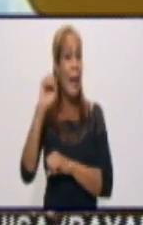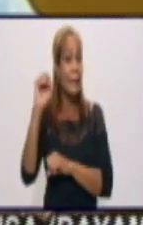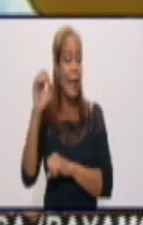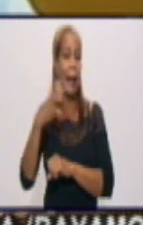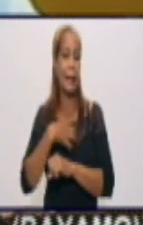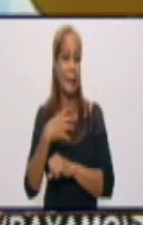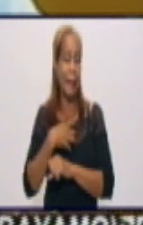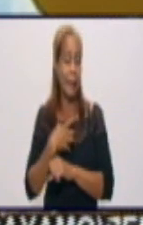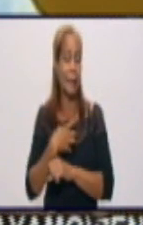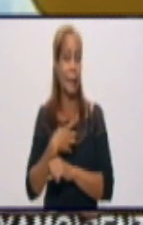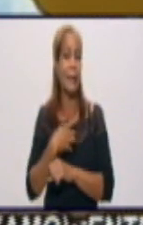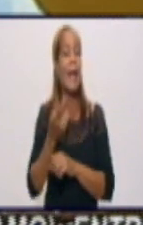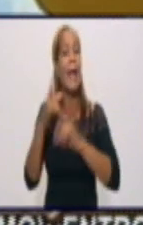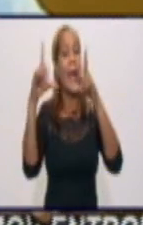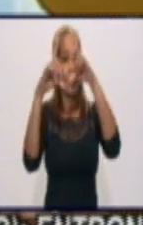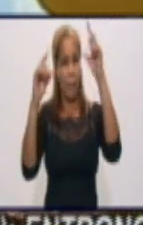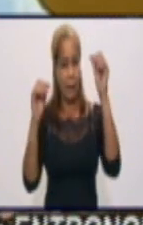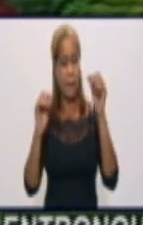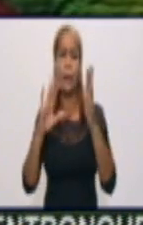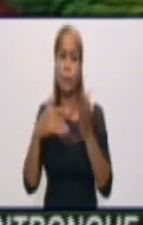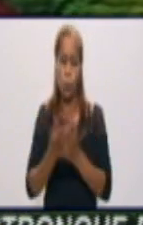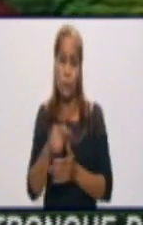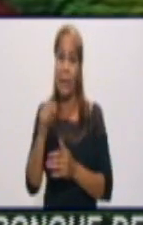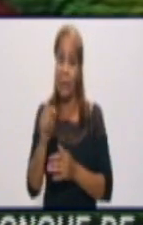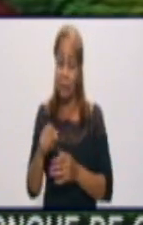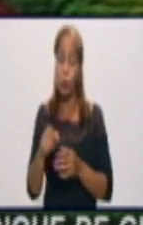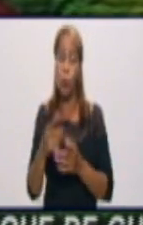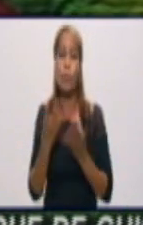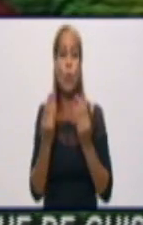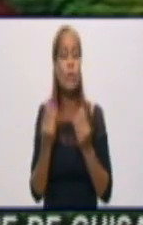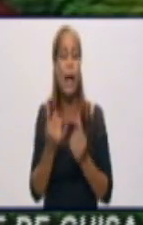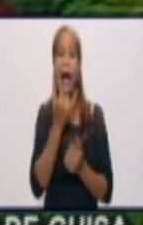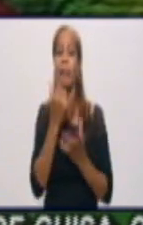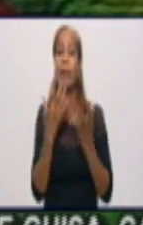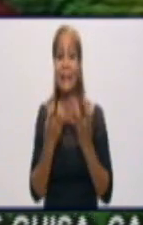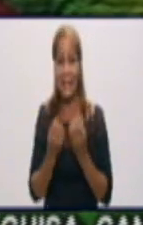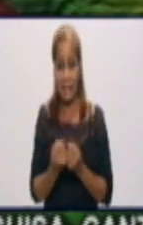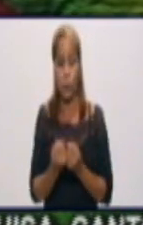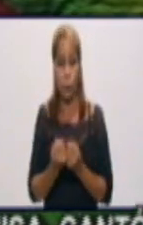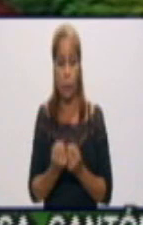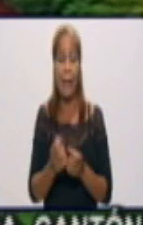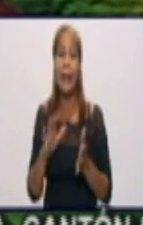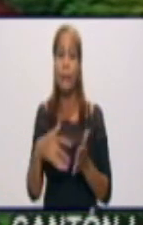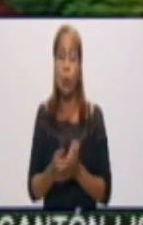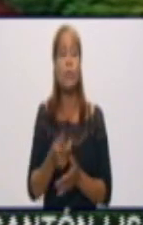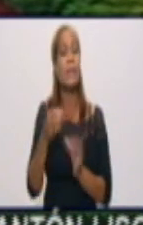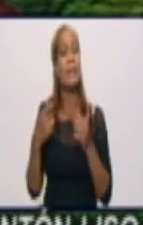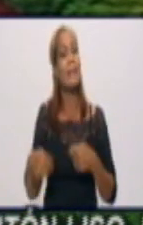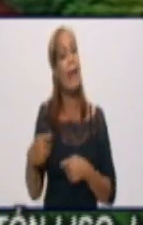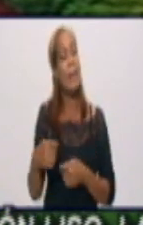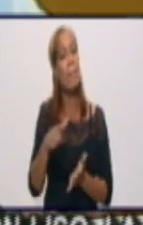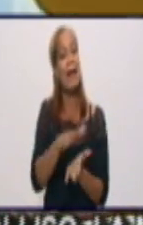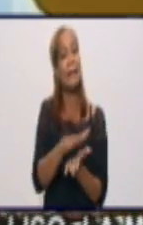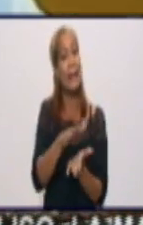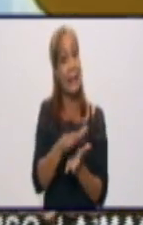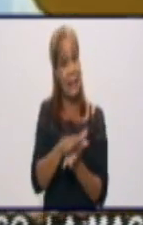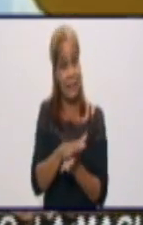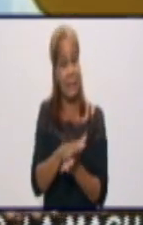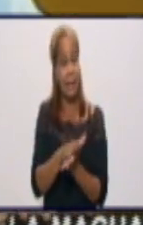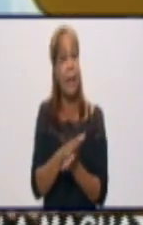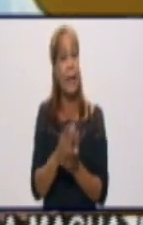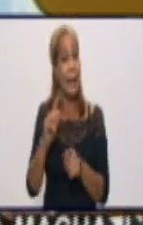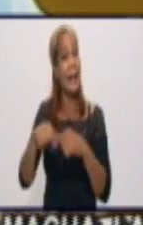en abril quiere decirse que esta panorámica de afectación al servicio eléctrico debe mantenerse en las próximas horas si la situación de hoy va